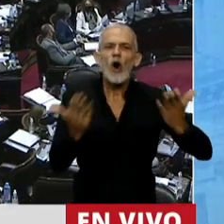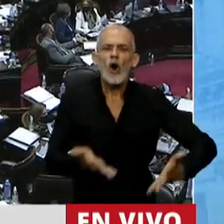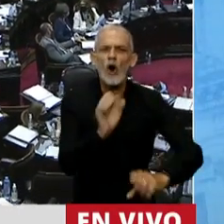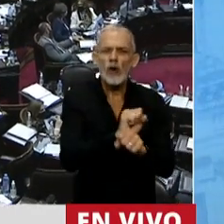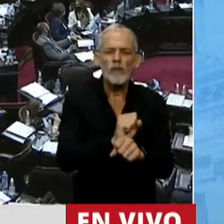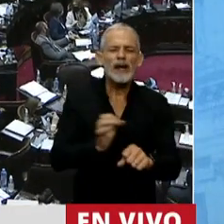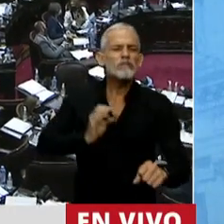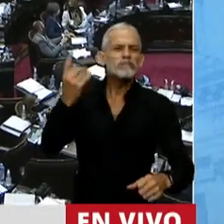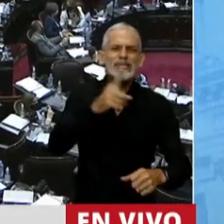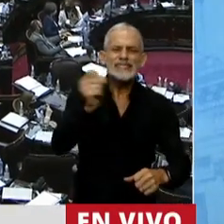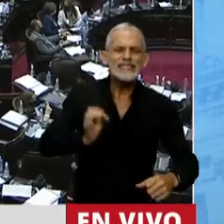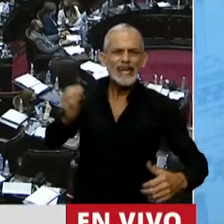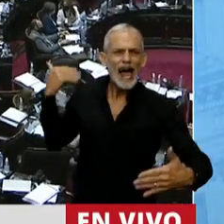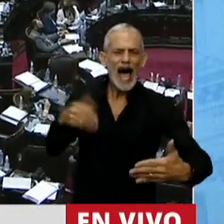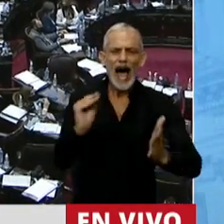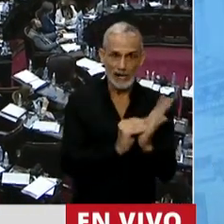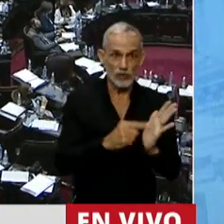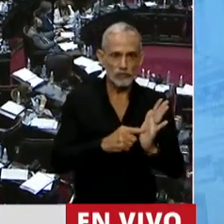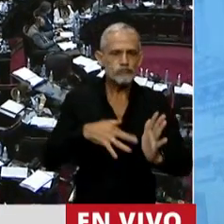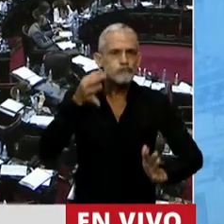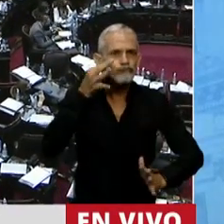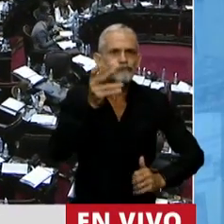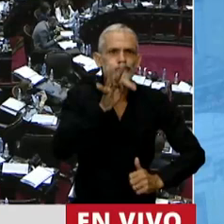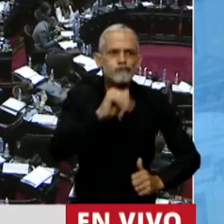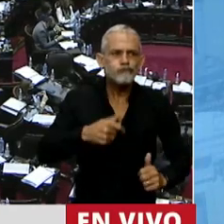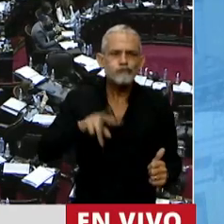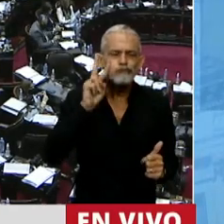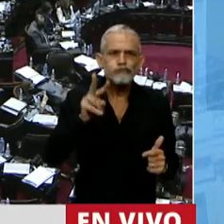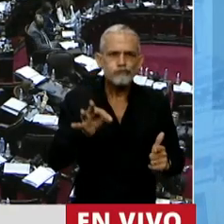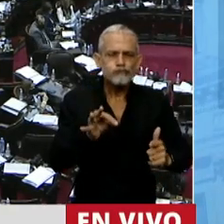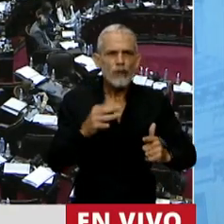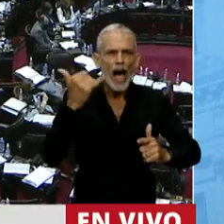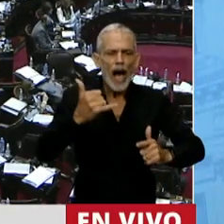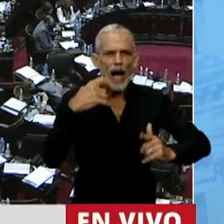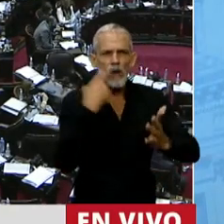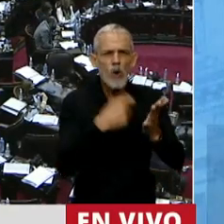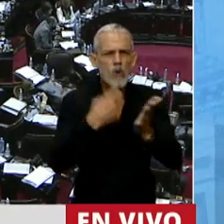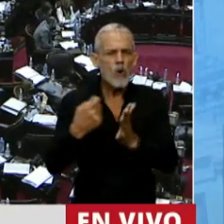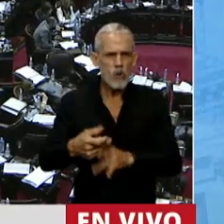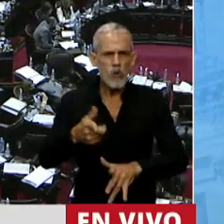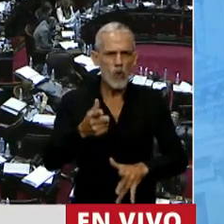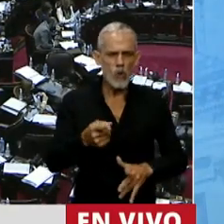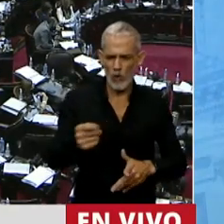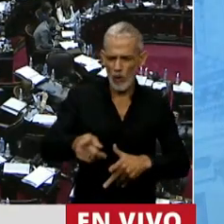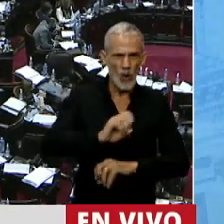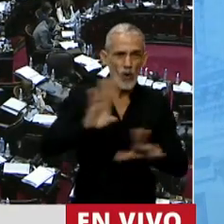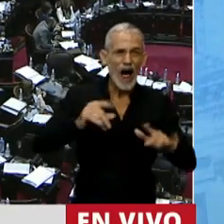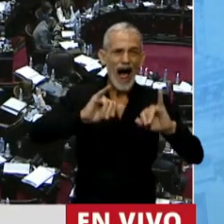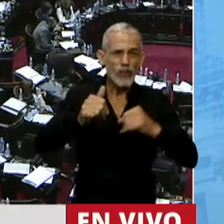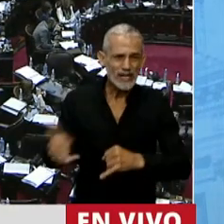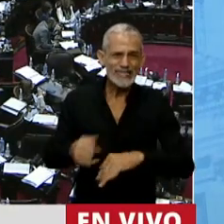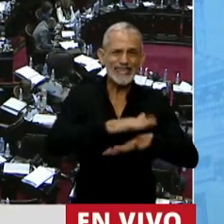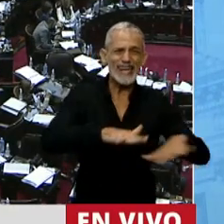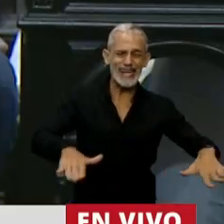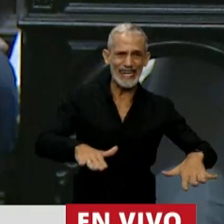un siglo. Y a diario somos testigos de las aberraciones a las que se someten a las mujeres, adolescentes